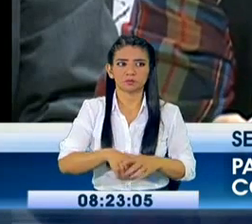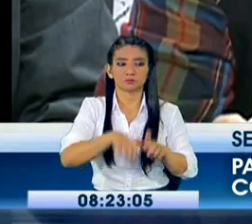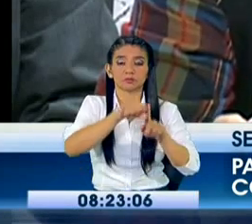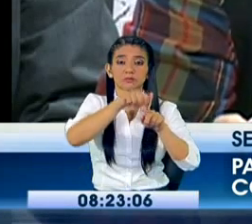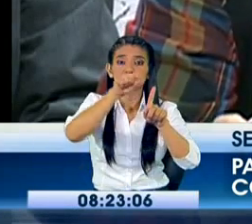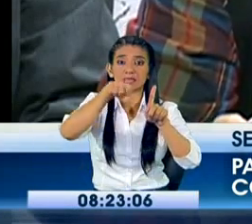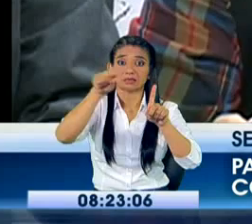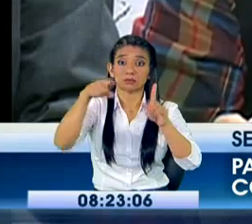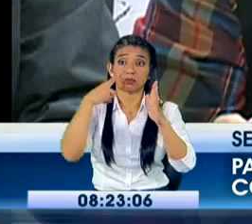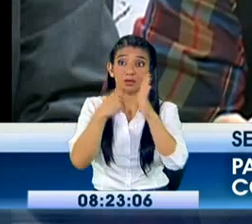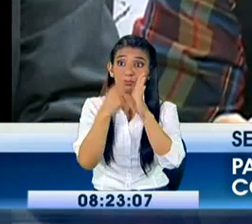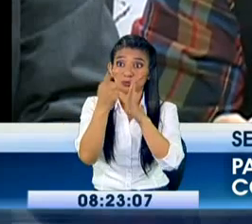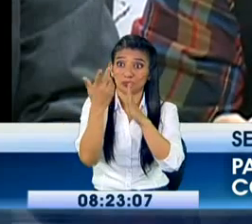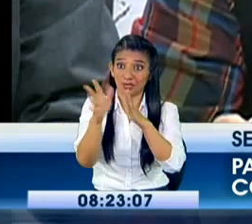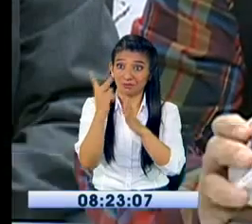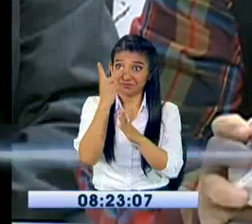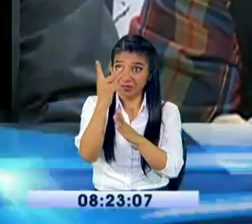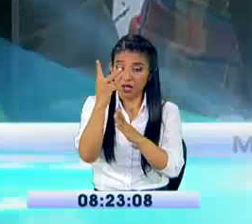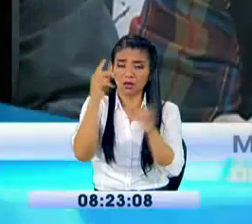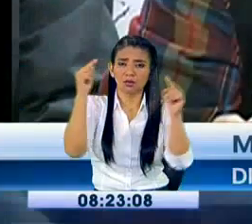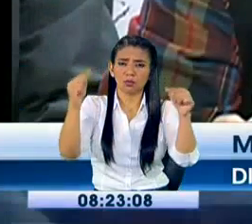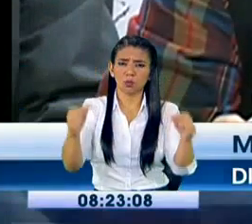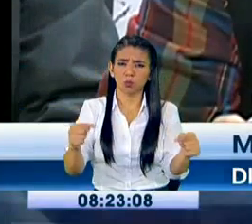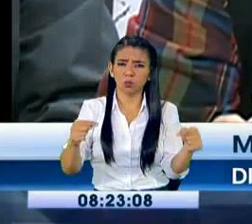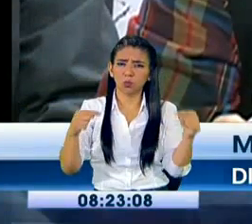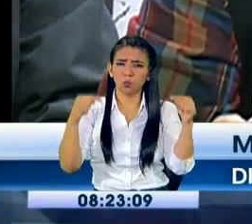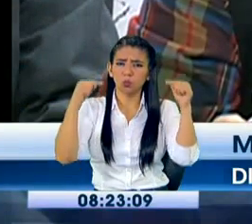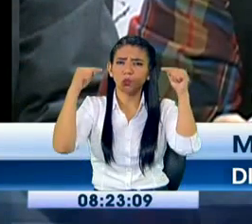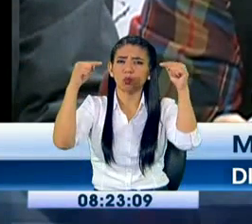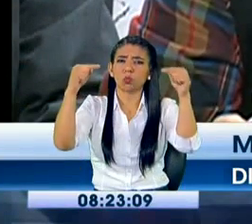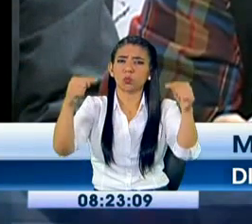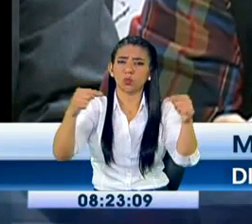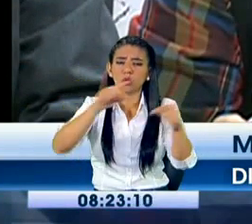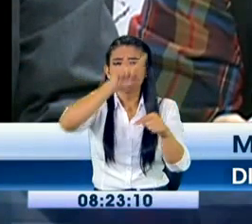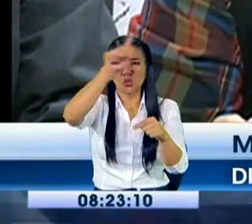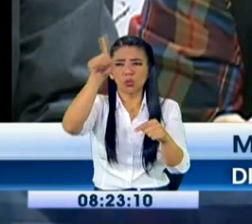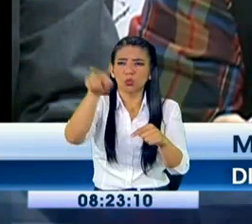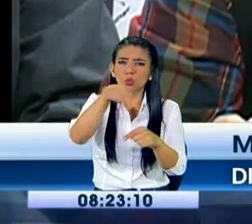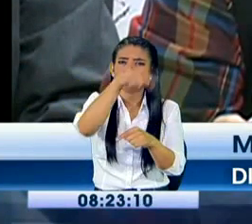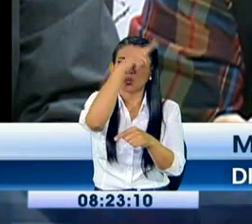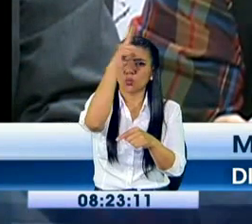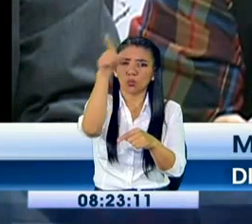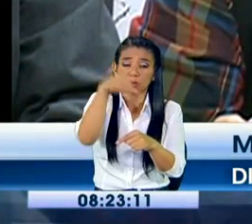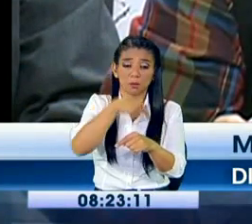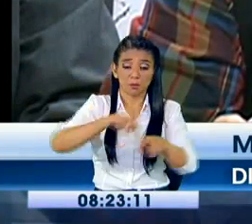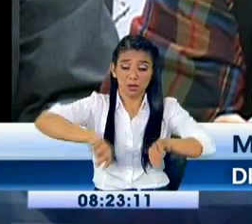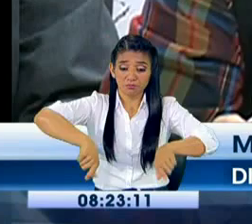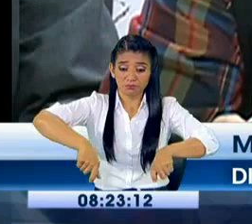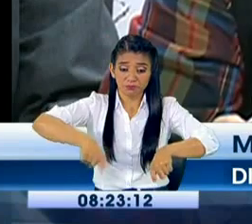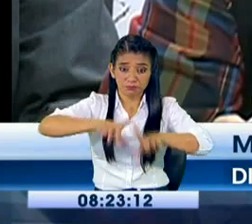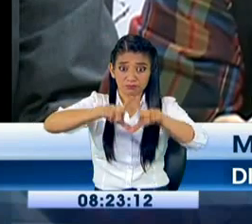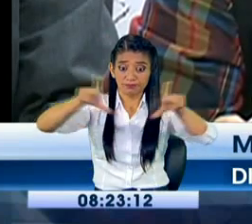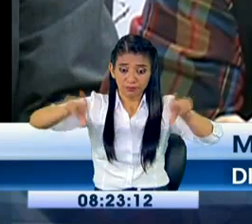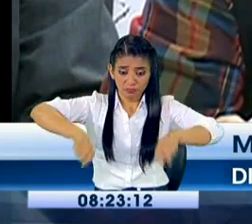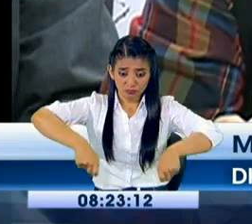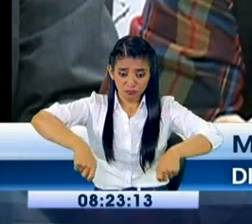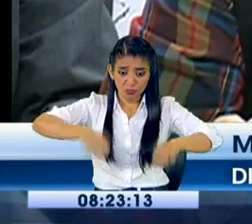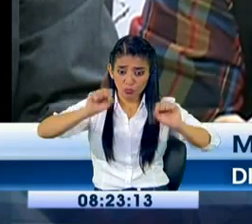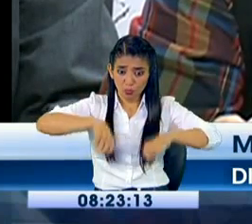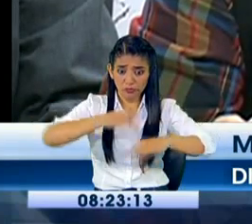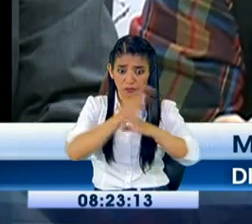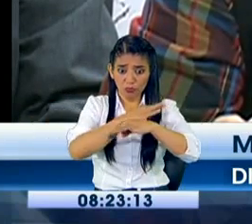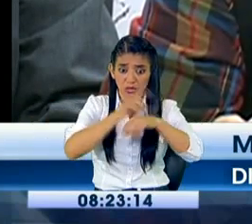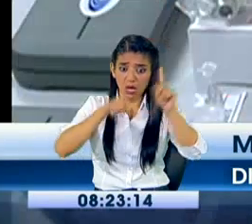para observar si es que descienden, si es que, por ejemplo, cuál es la temperatura relativa de la zona del volcán, cuál